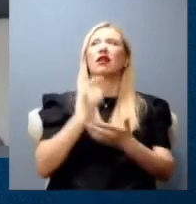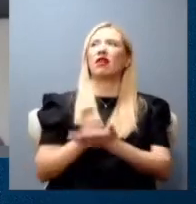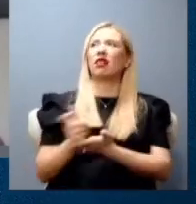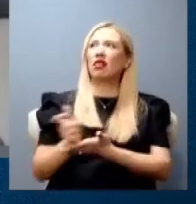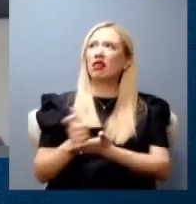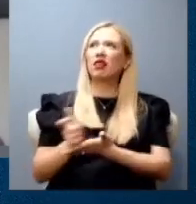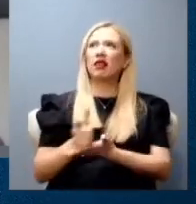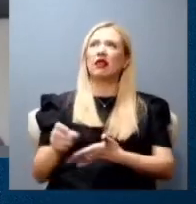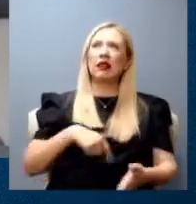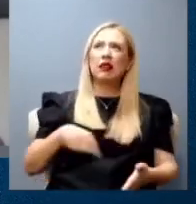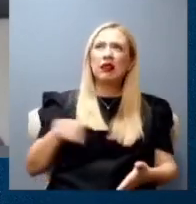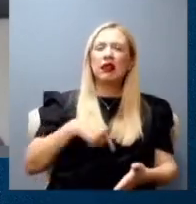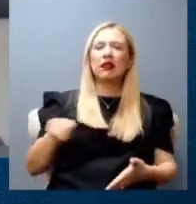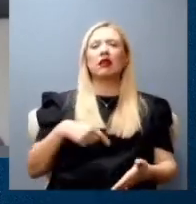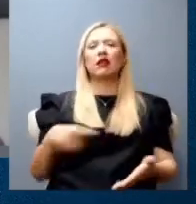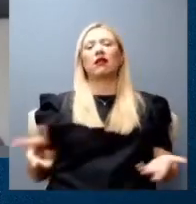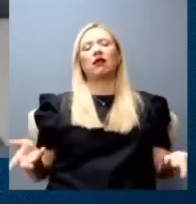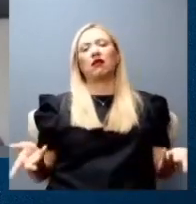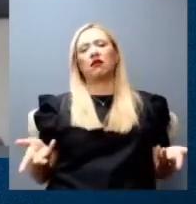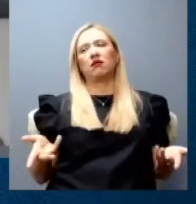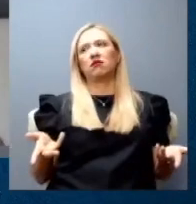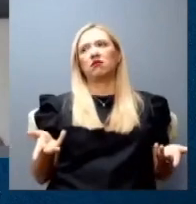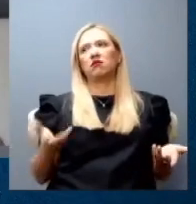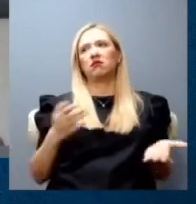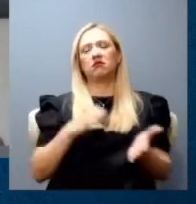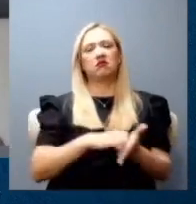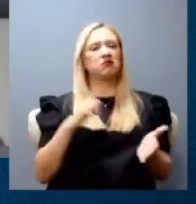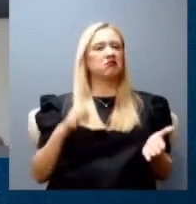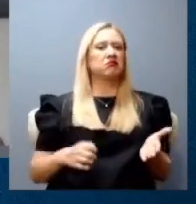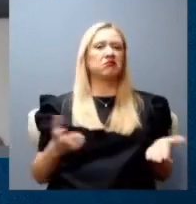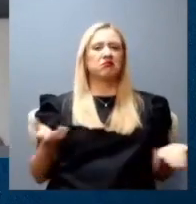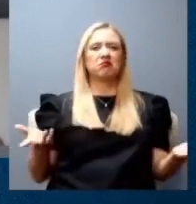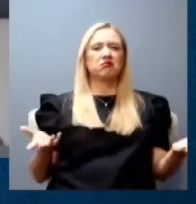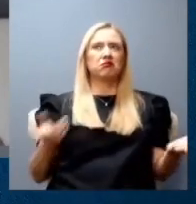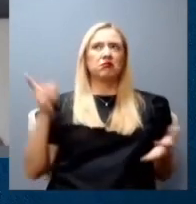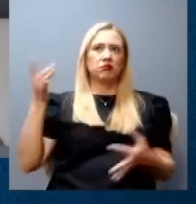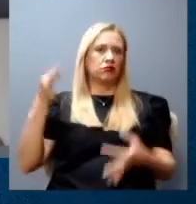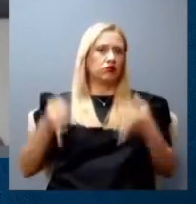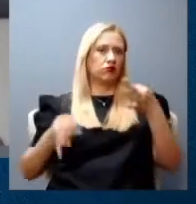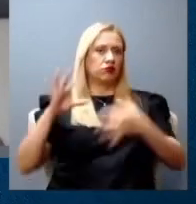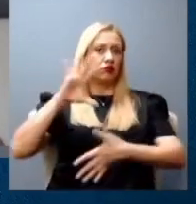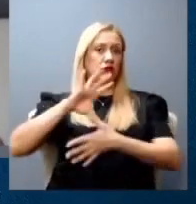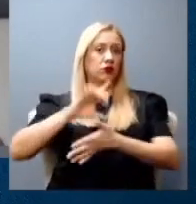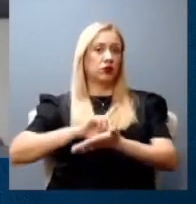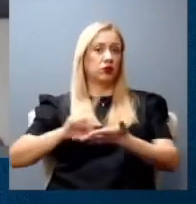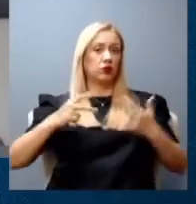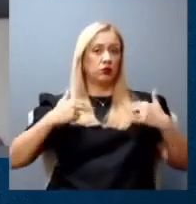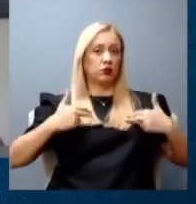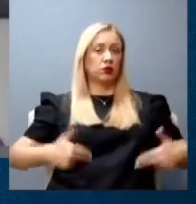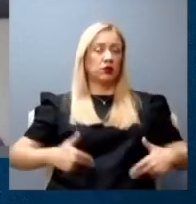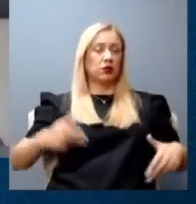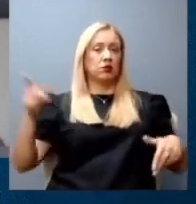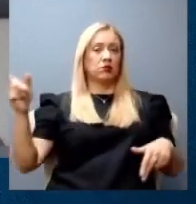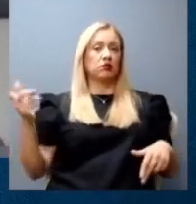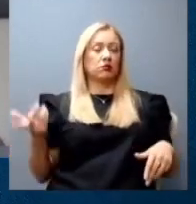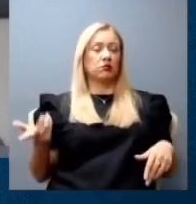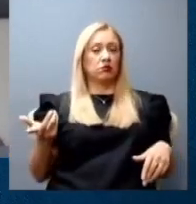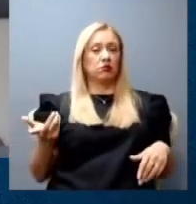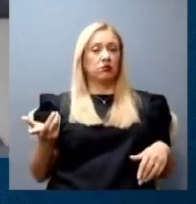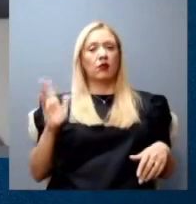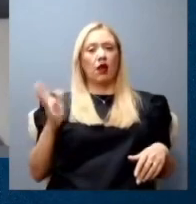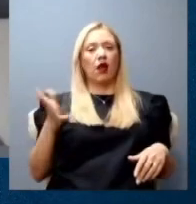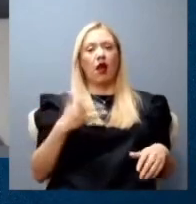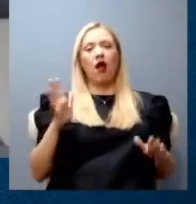o reparación monetaria, por ejemplo, de la Corte Interamericana de Derechos Humanos. Hay todo un desarrollo de estándares,